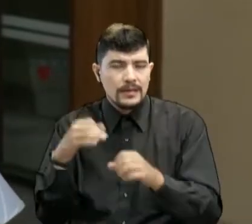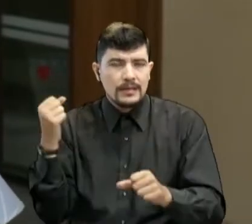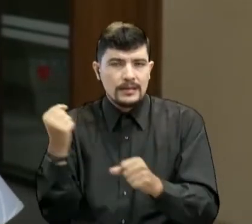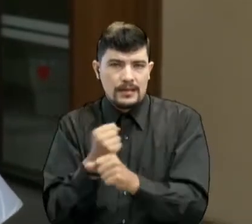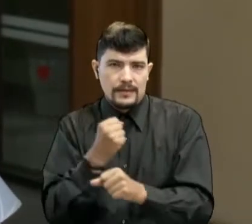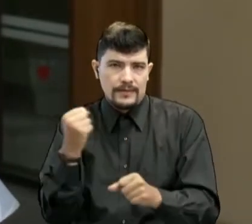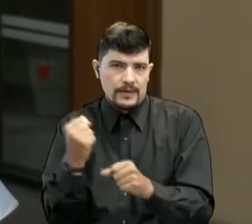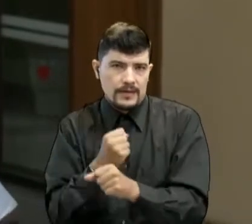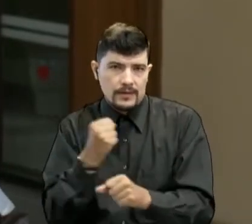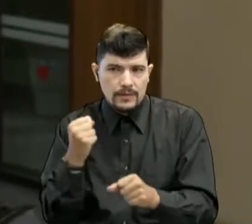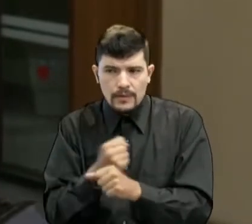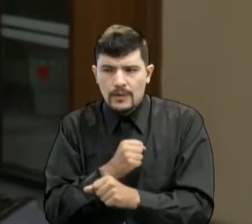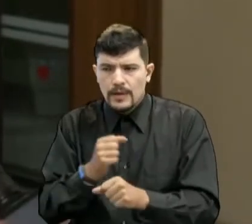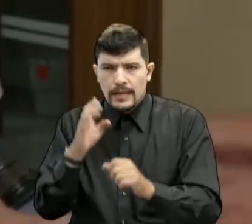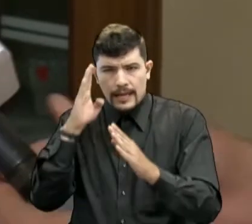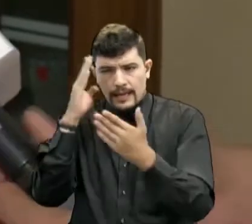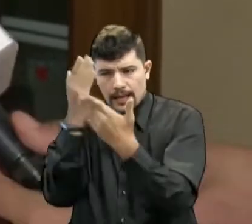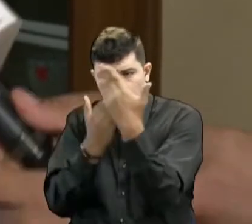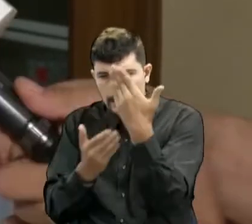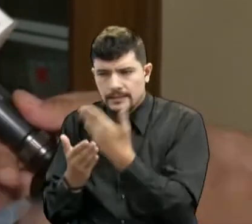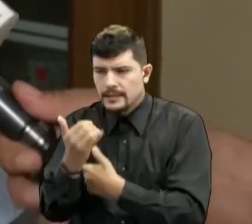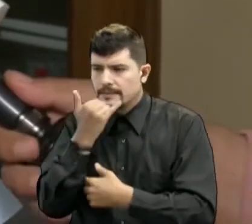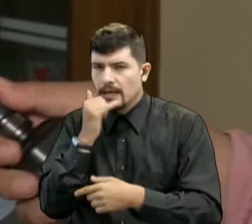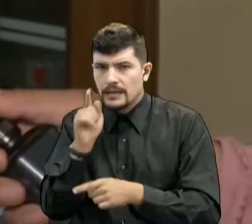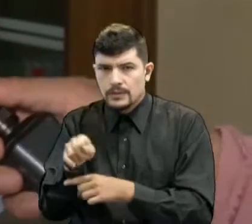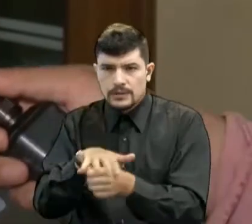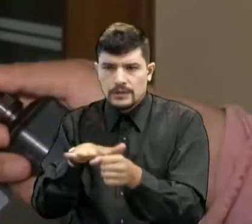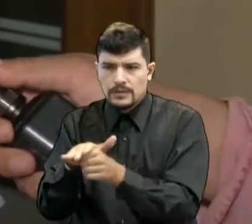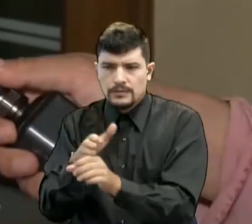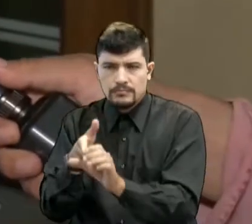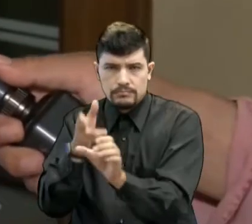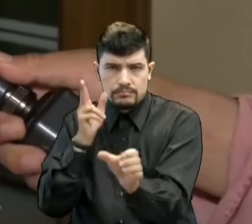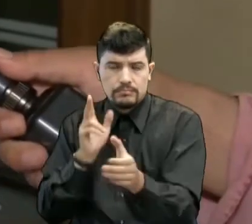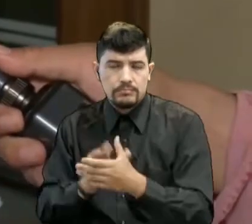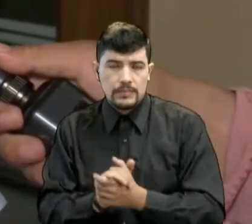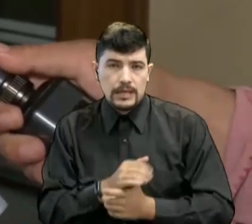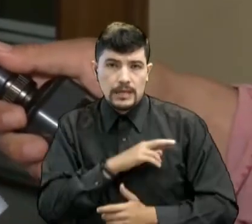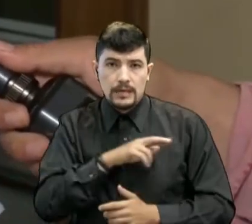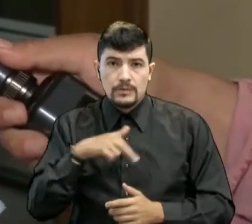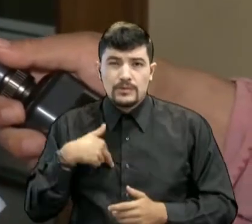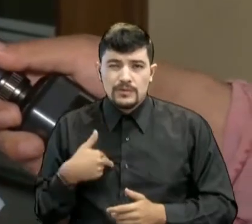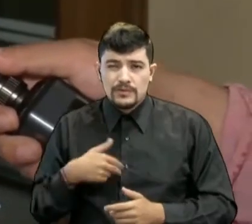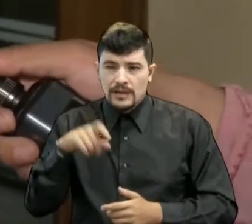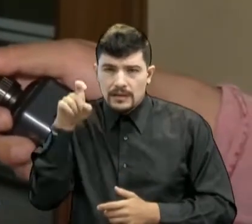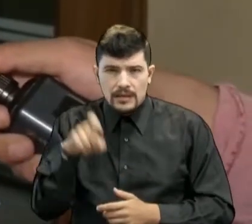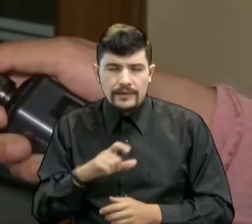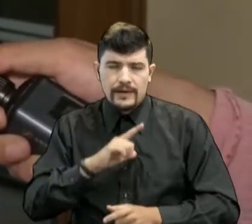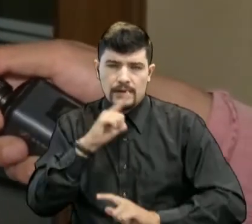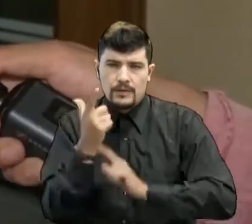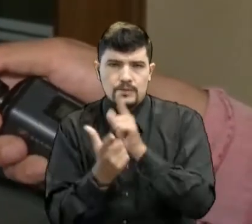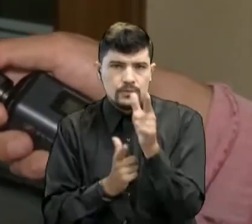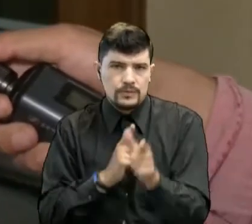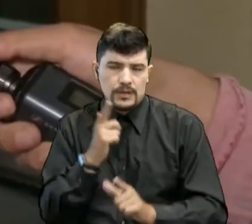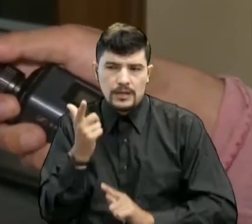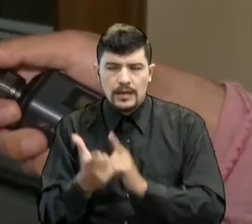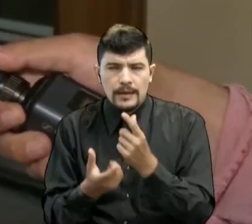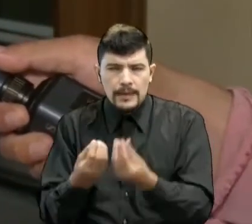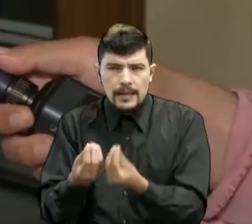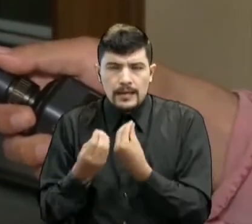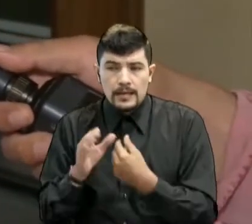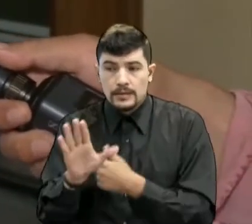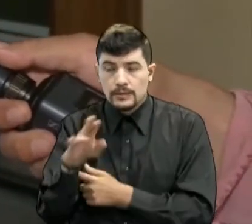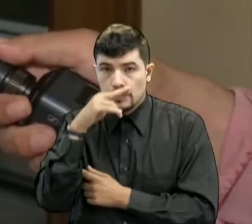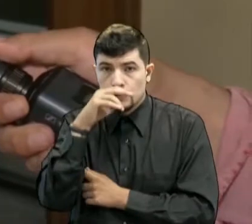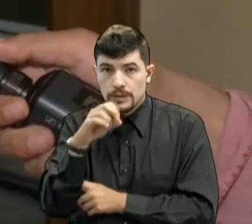esa deserción y hemos cumplido para que nuestros niños, niñas y adolescentes tengan un trabajo articulado en casa y no